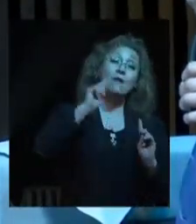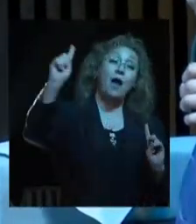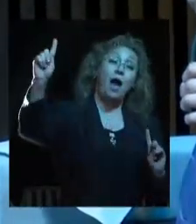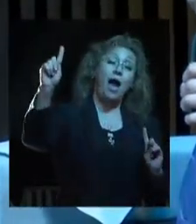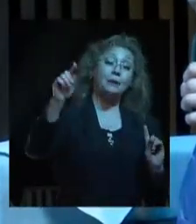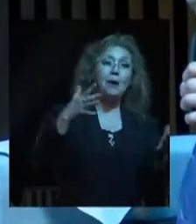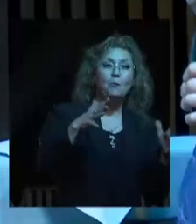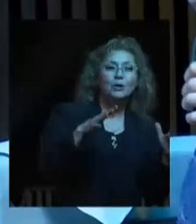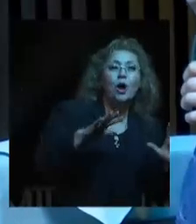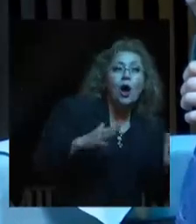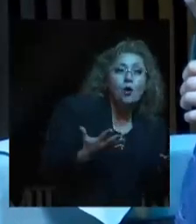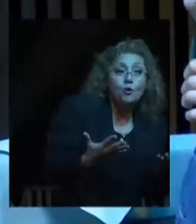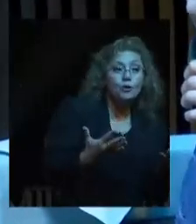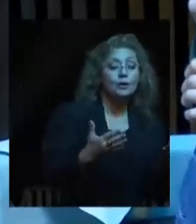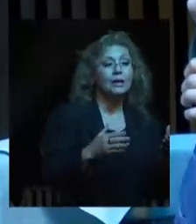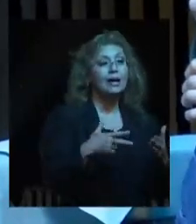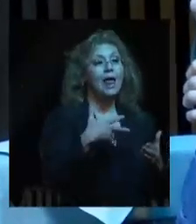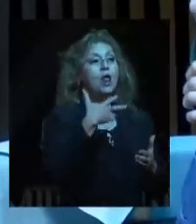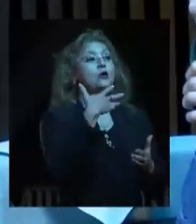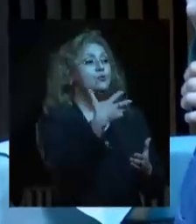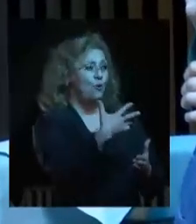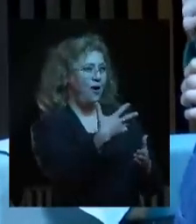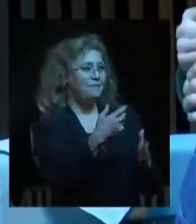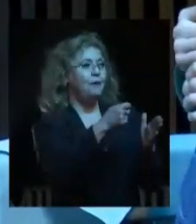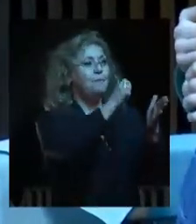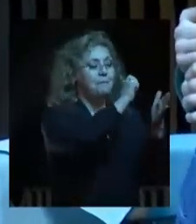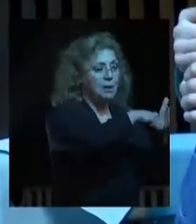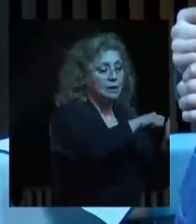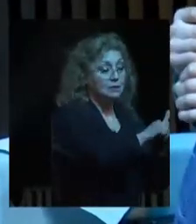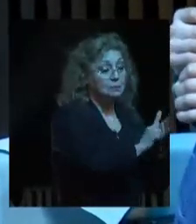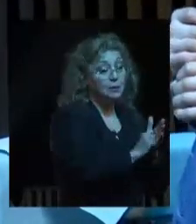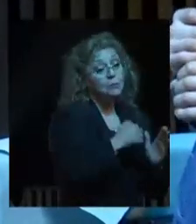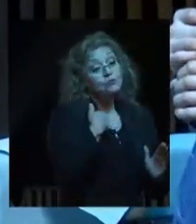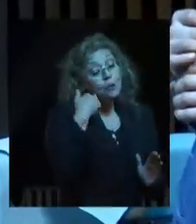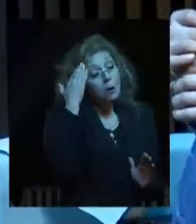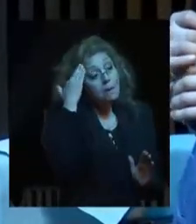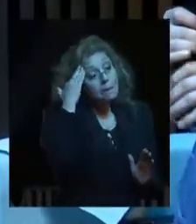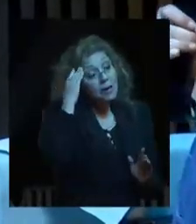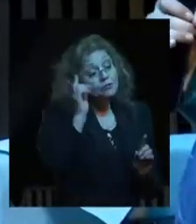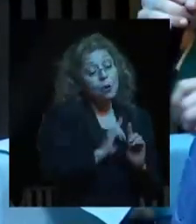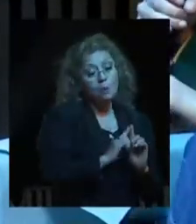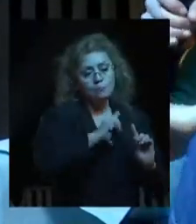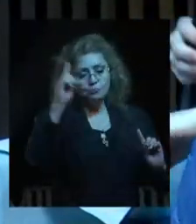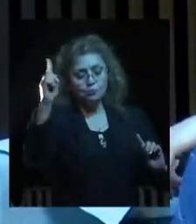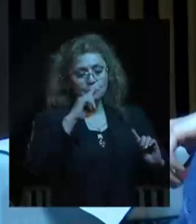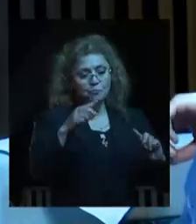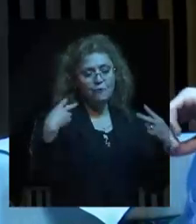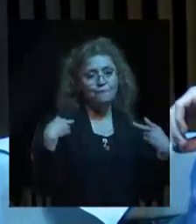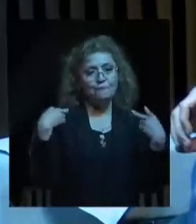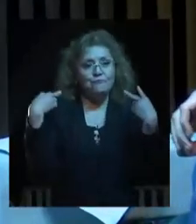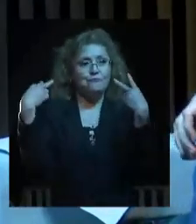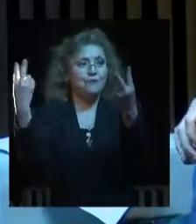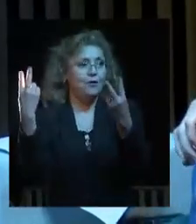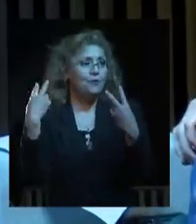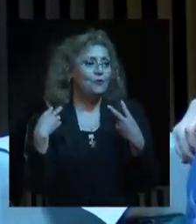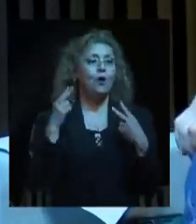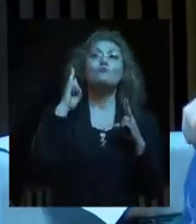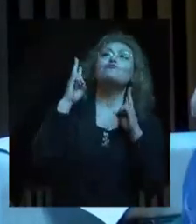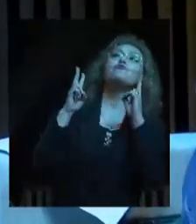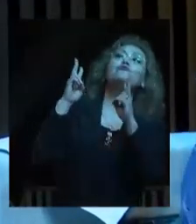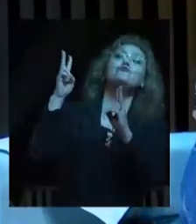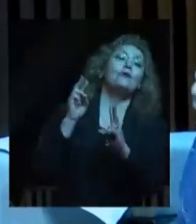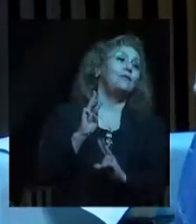9 meses. Pero a lo mejor van a haber cruceros a Marte y lo van a pasar chancho todos los viejos en los cruceros, cruceros de tercera